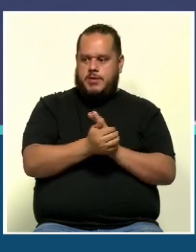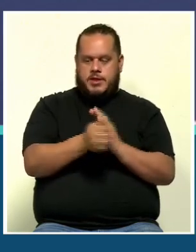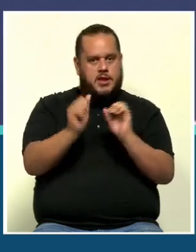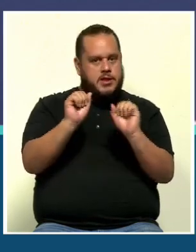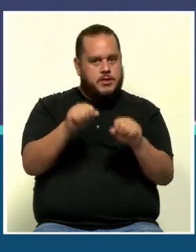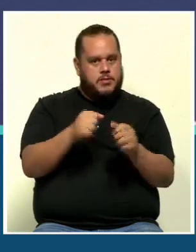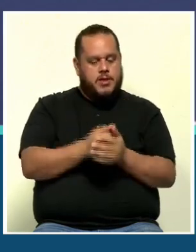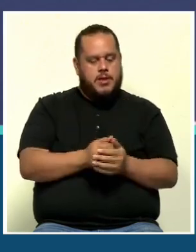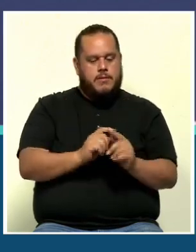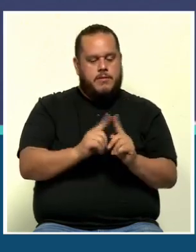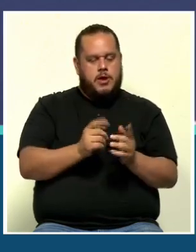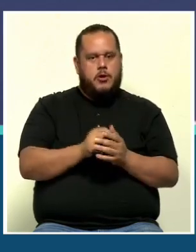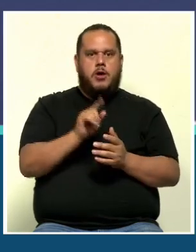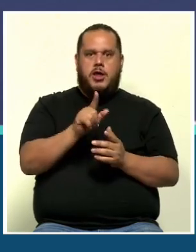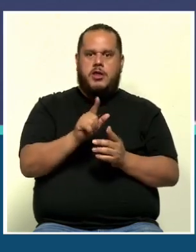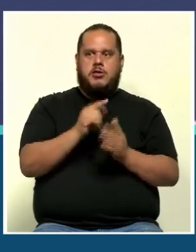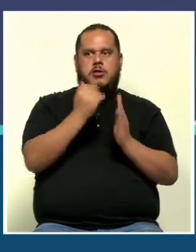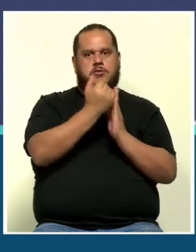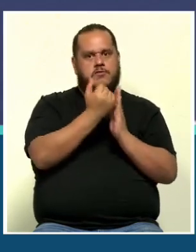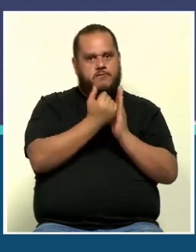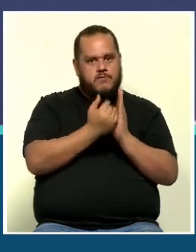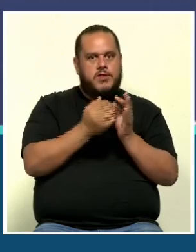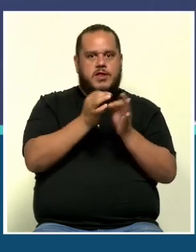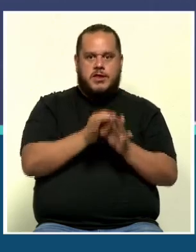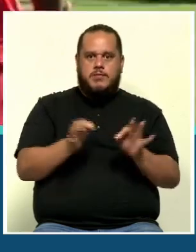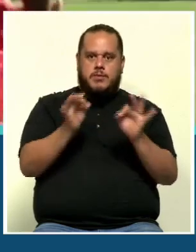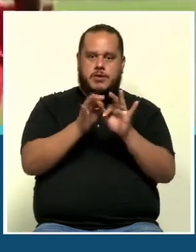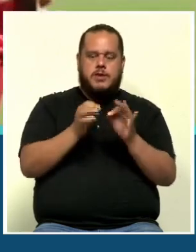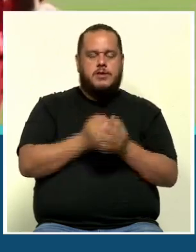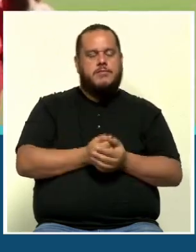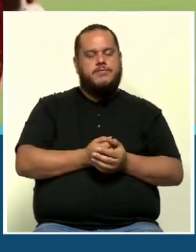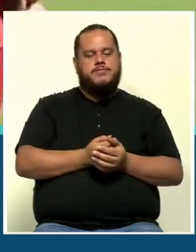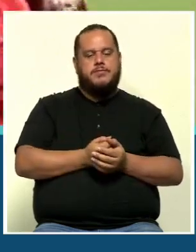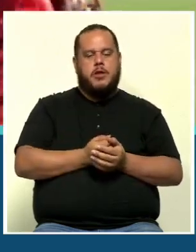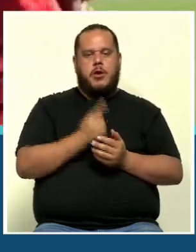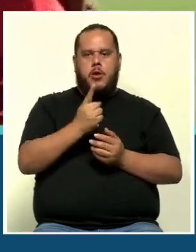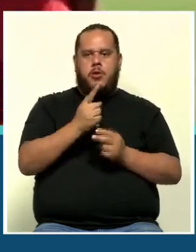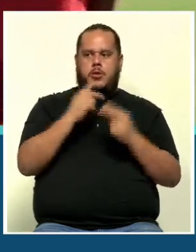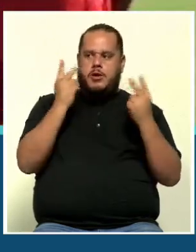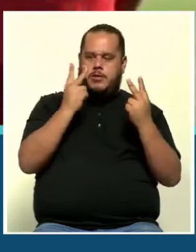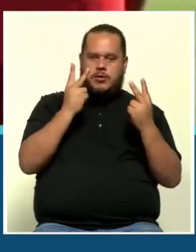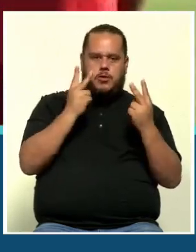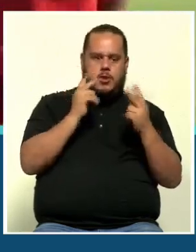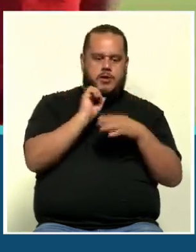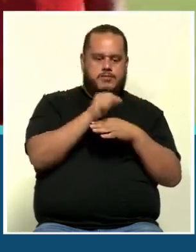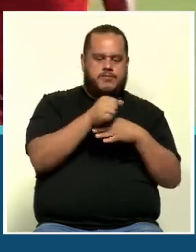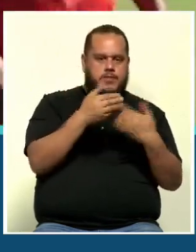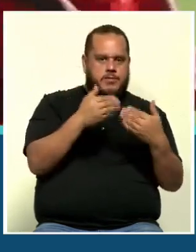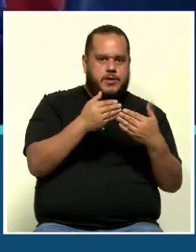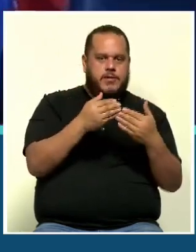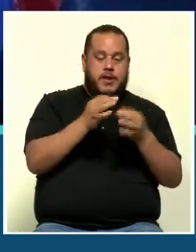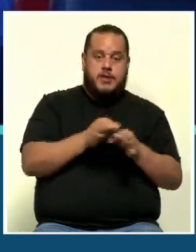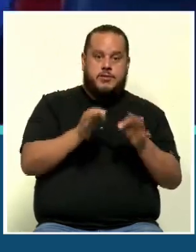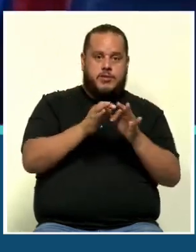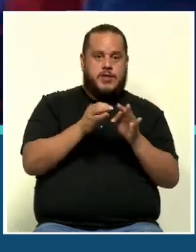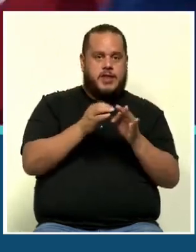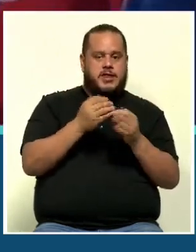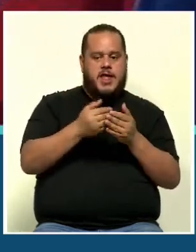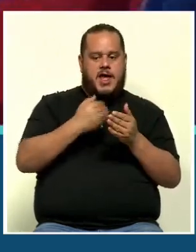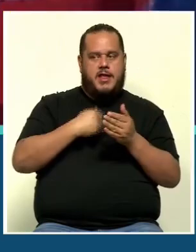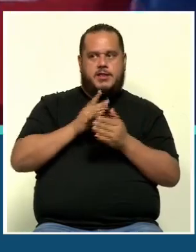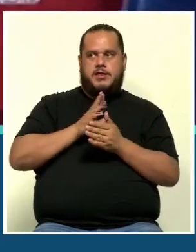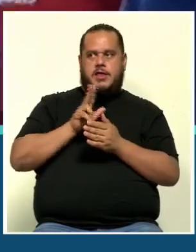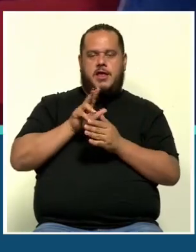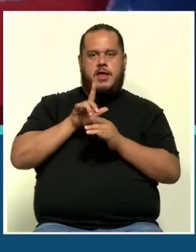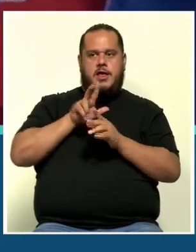pero eso es un factor súper importante. Una victoria ante Panamá es vital antes de visitar a México y a Jamaica.